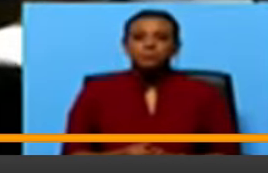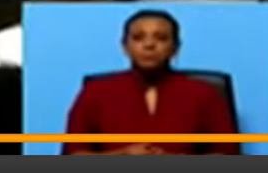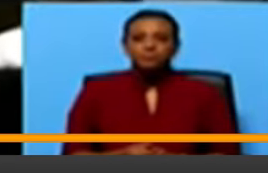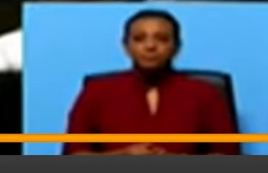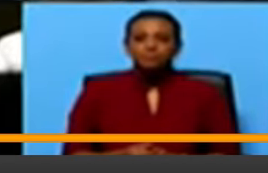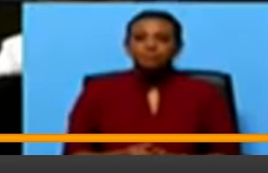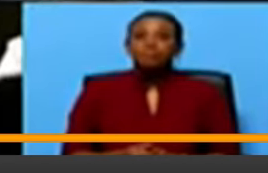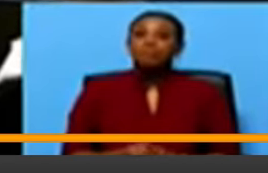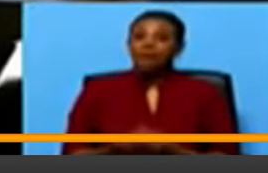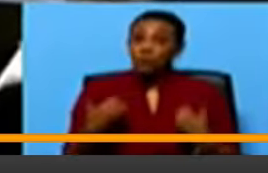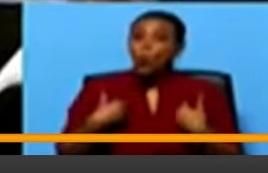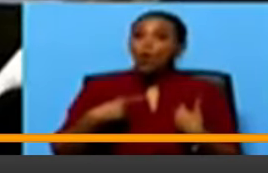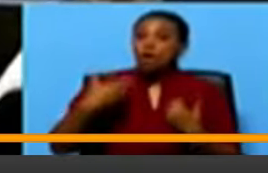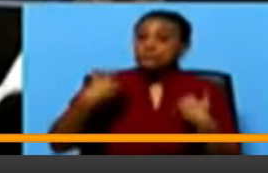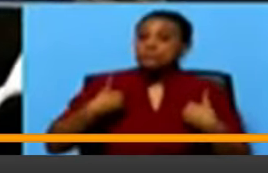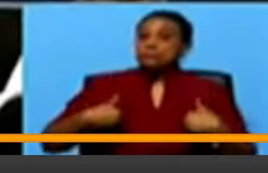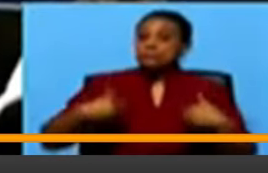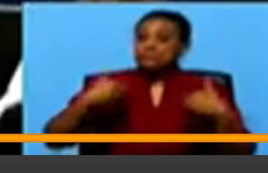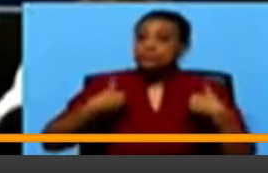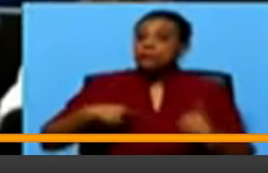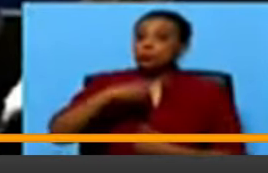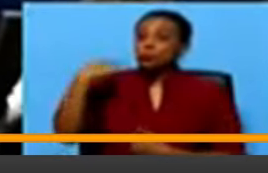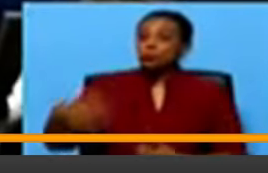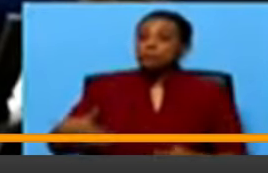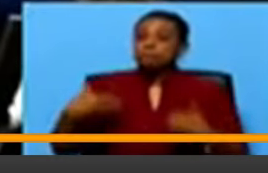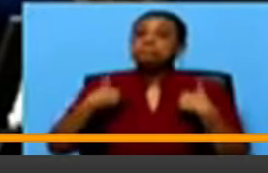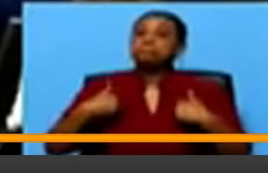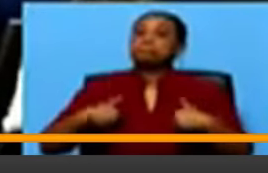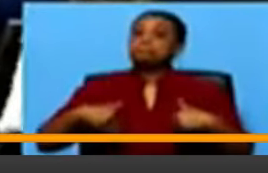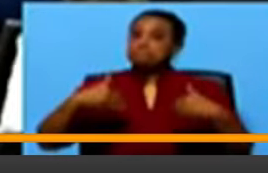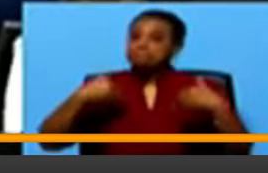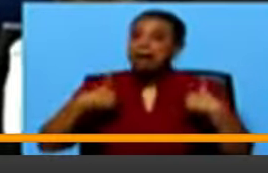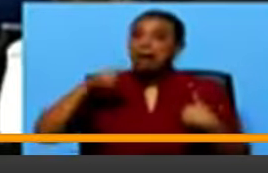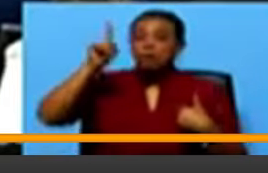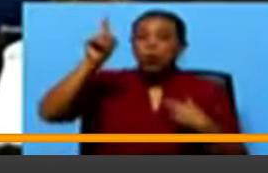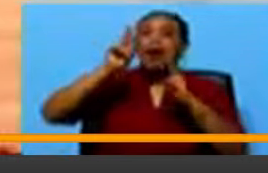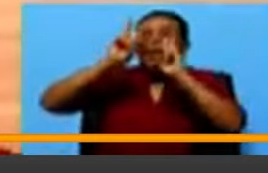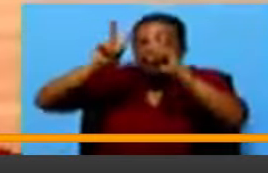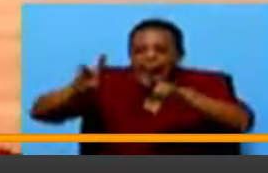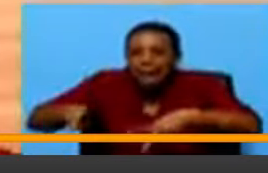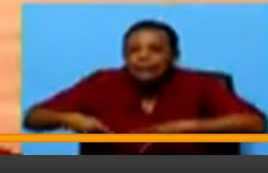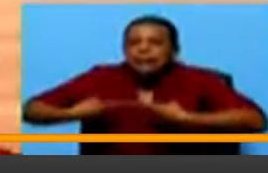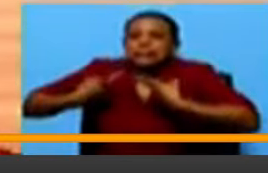Y le ha tocado a Rusia, a la Rusia ya renacida,